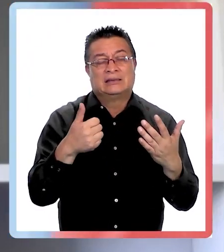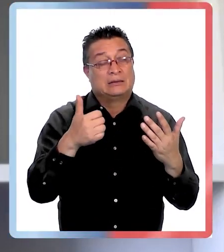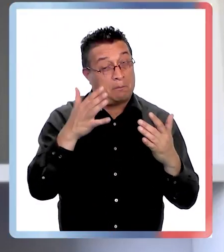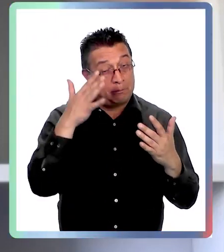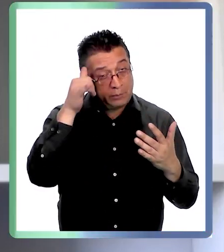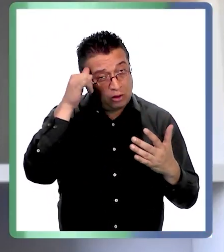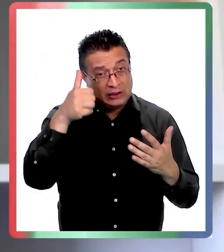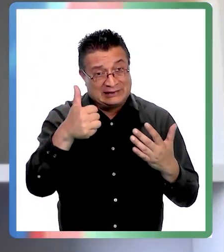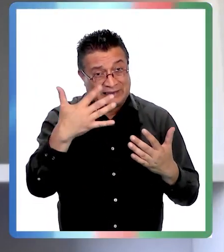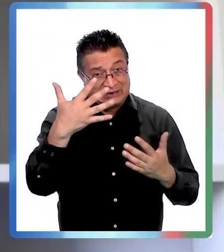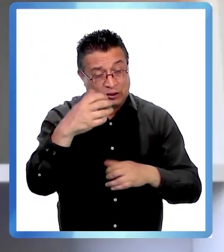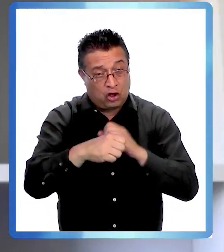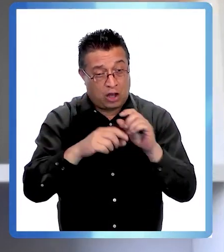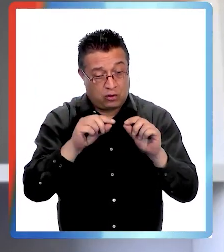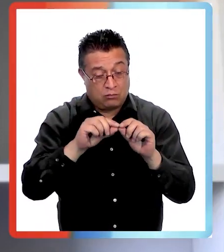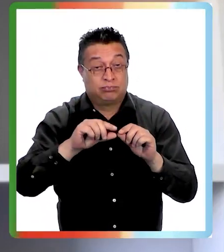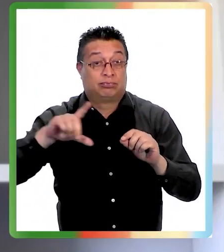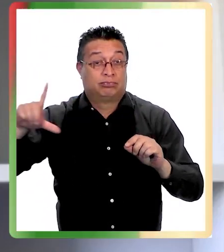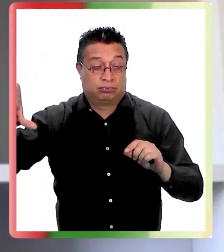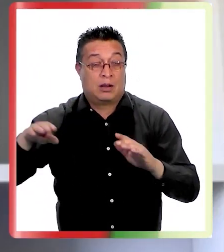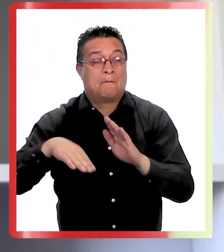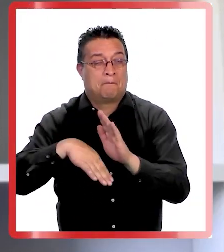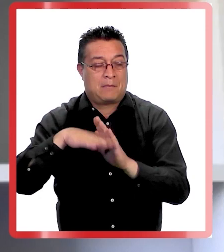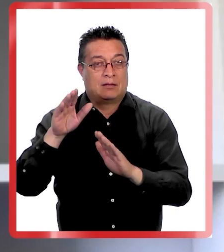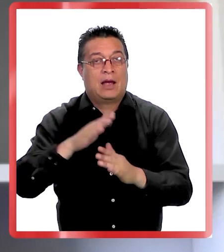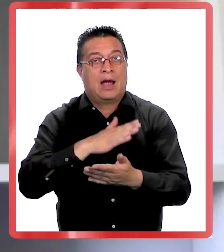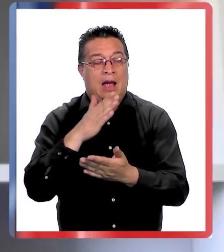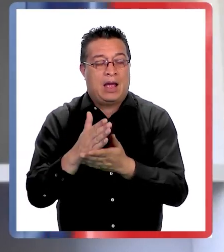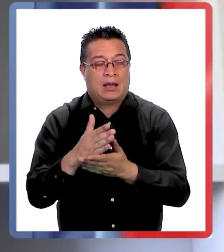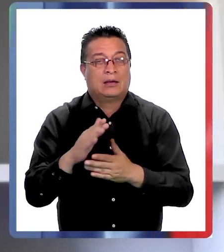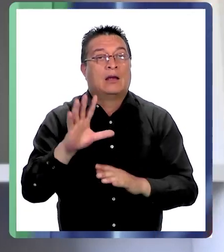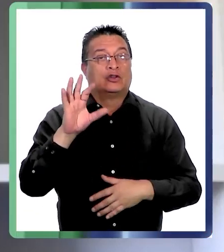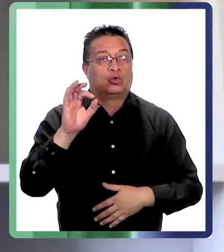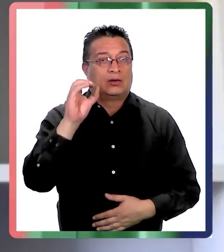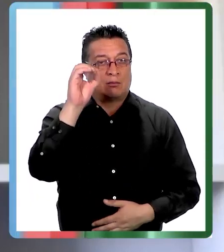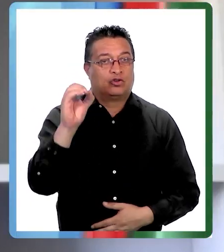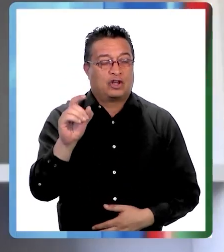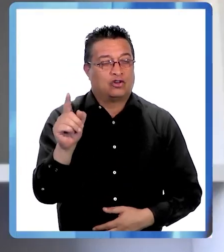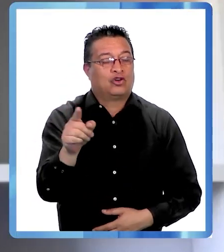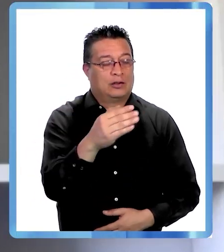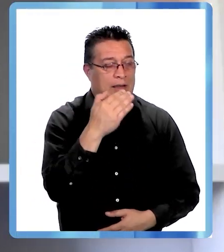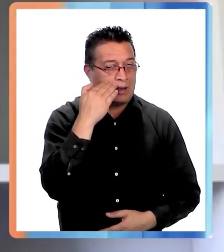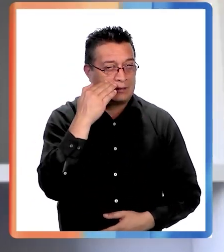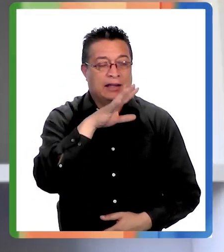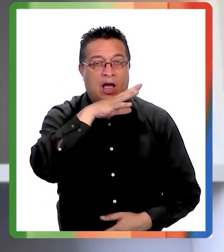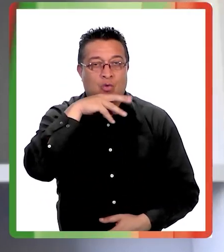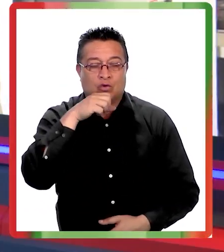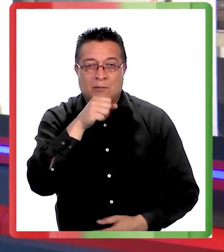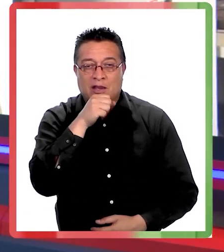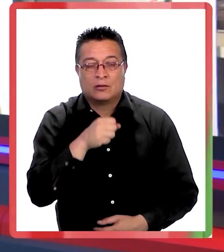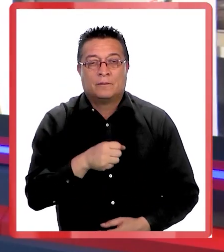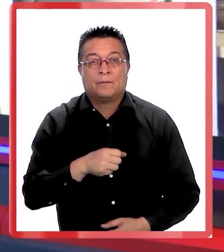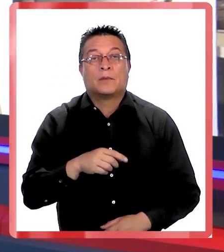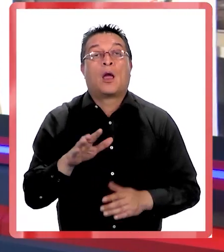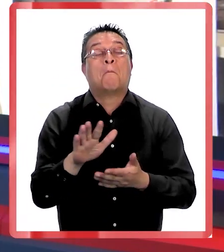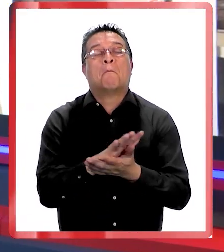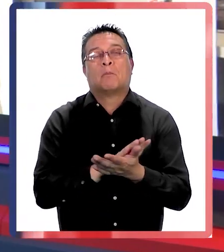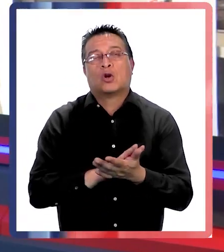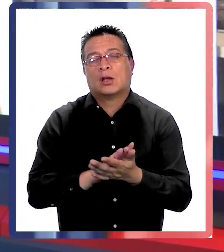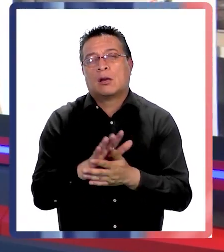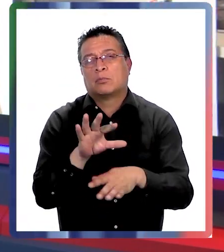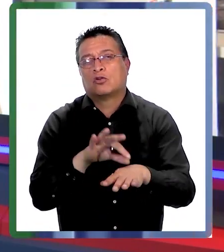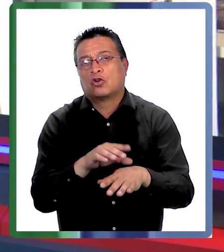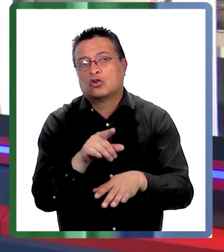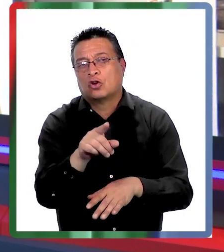65 años empieza a subir hasta casi llegar hasta la mitad de la población en los adultos mayores. Doctora, y por